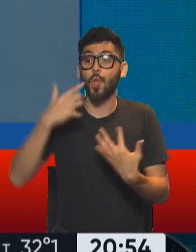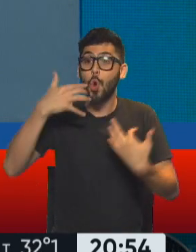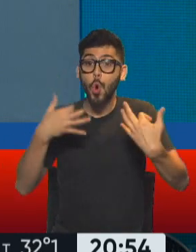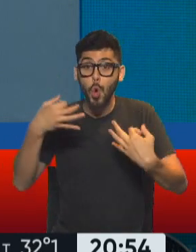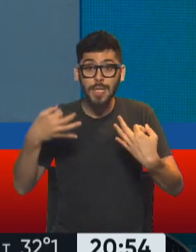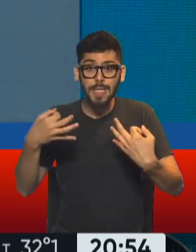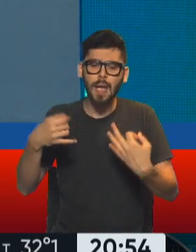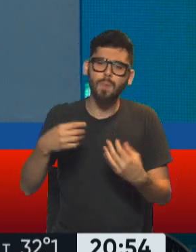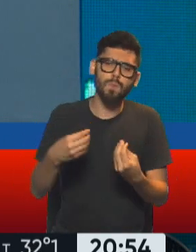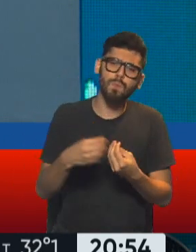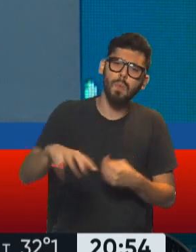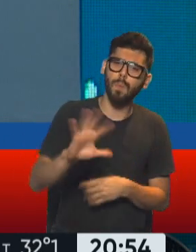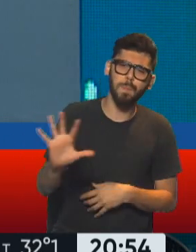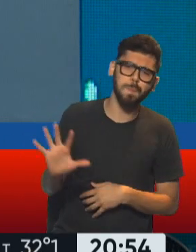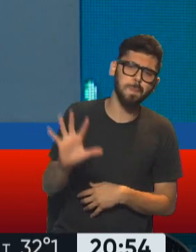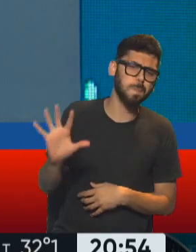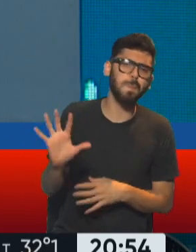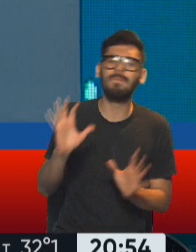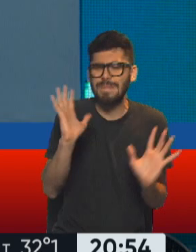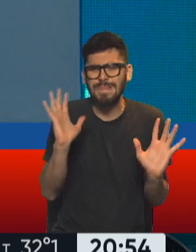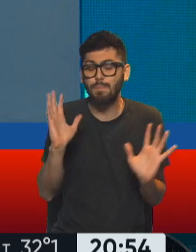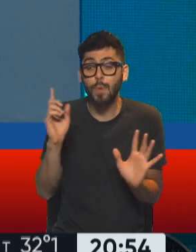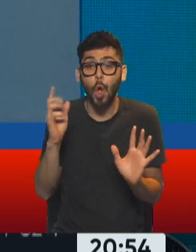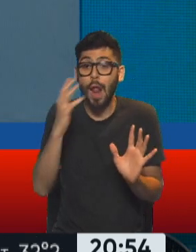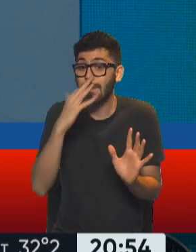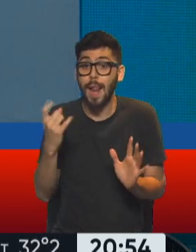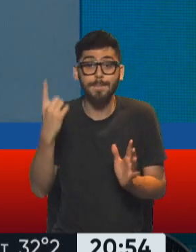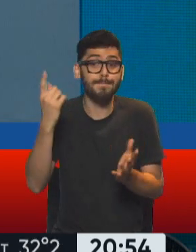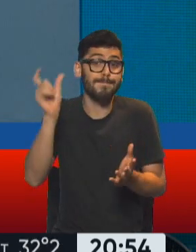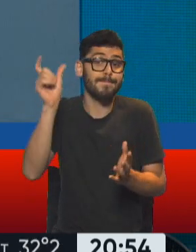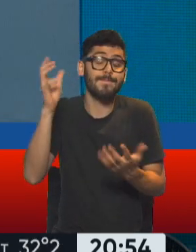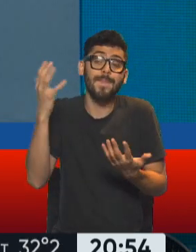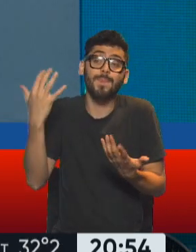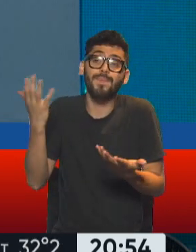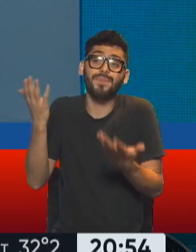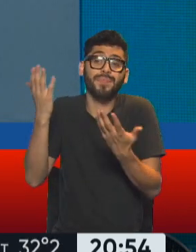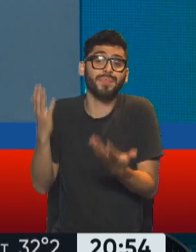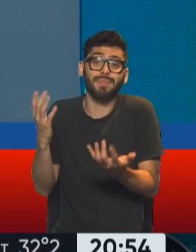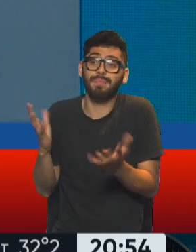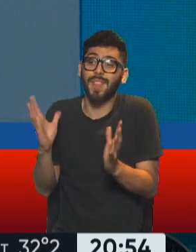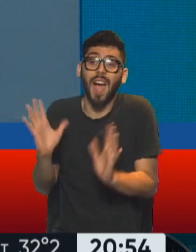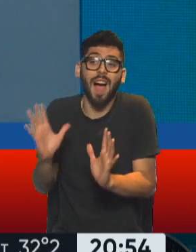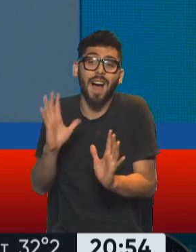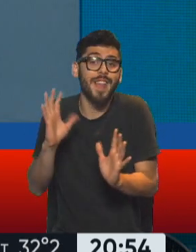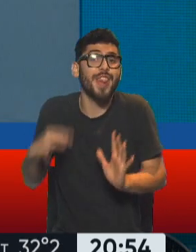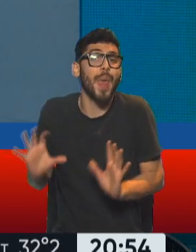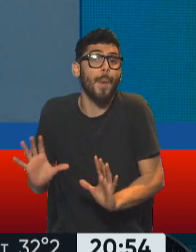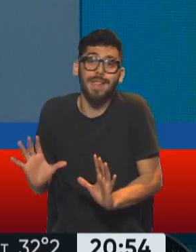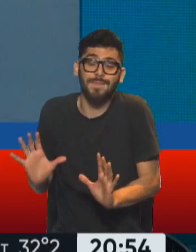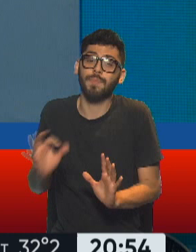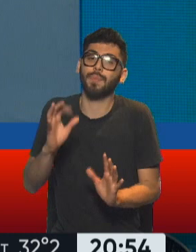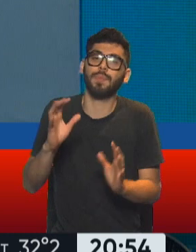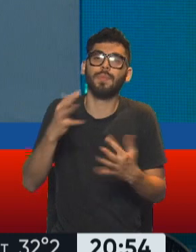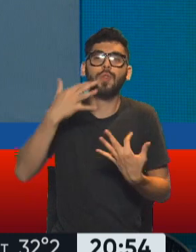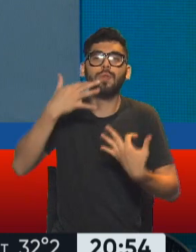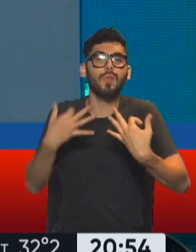cuestionada pero es lo único que nos queda entonces me parece que el respeto a las exigencias judiciales